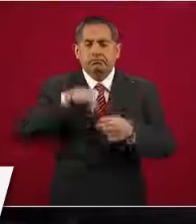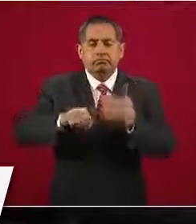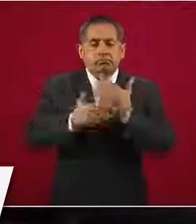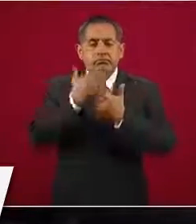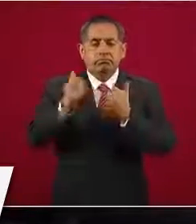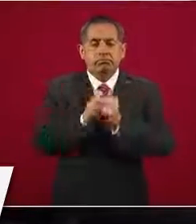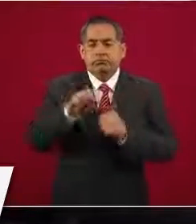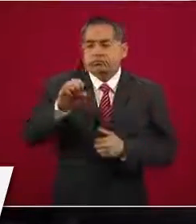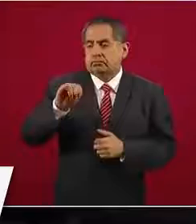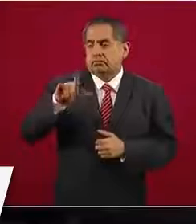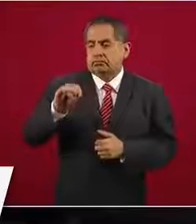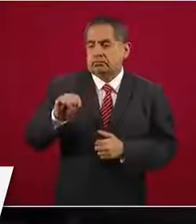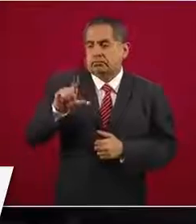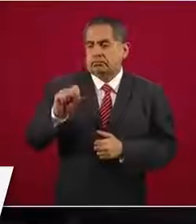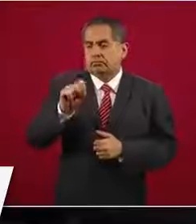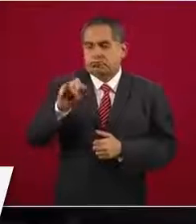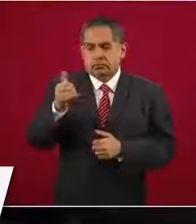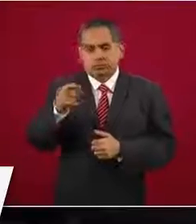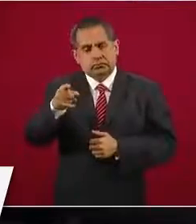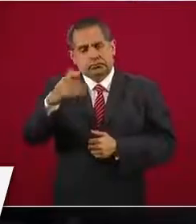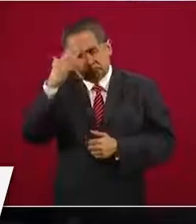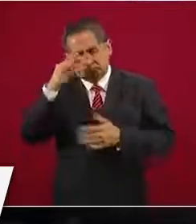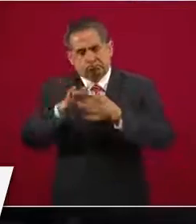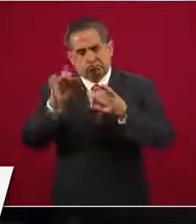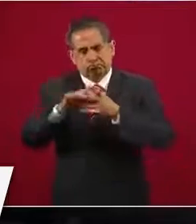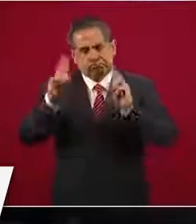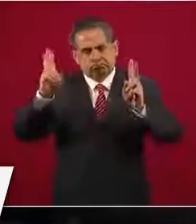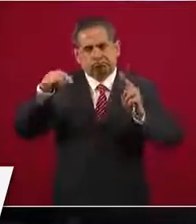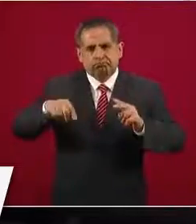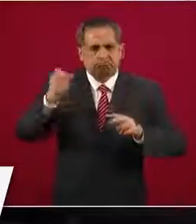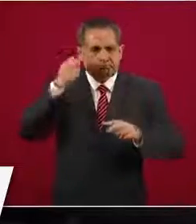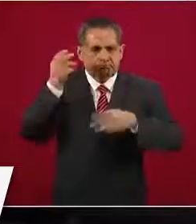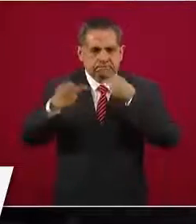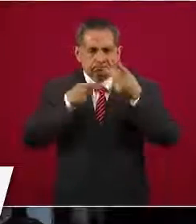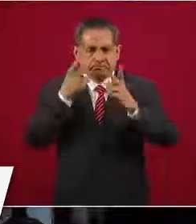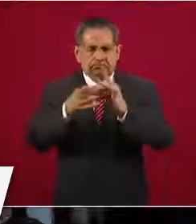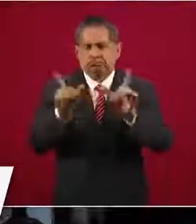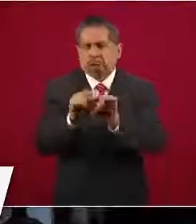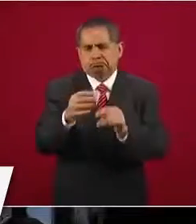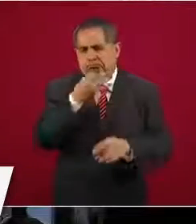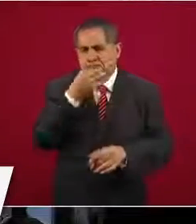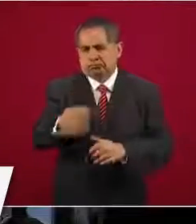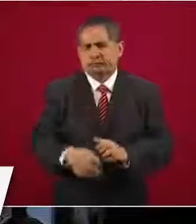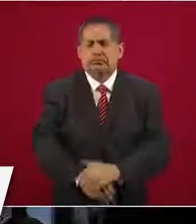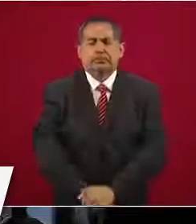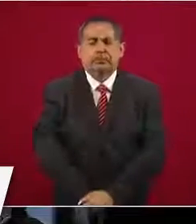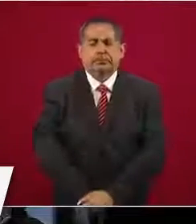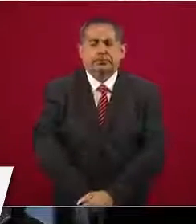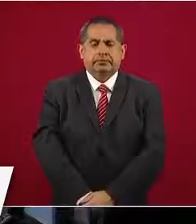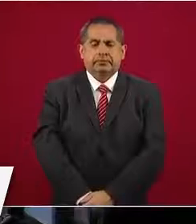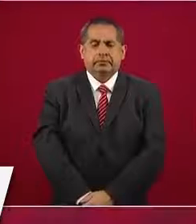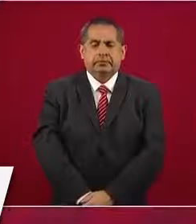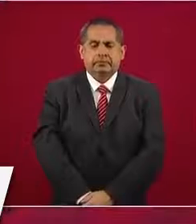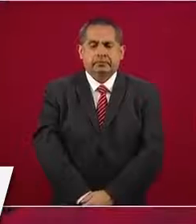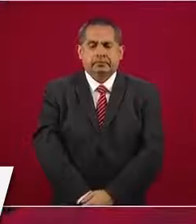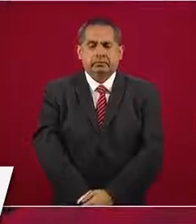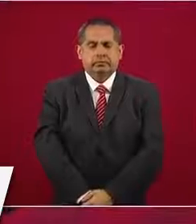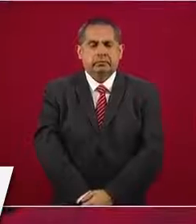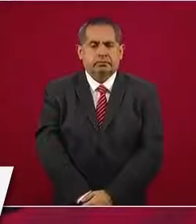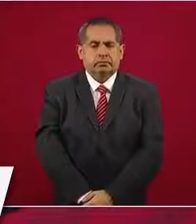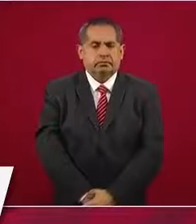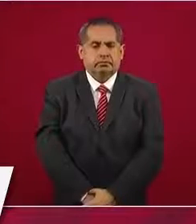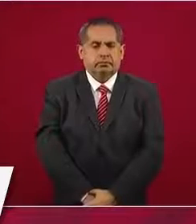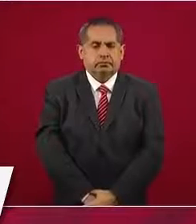mañana con Emilio Lozoya. Usted pues ha hablado del tema aquí en la mañanera. Bueno, creo que es